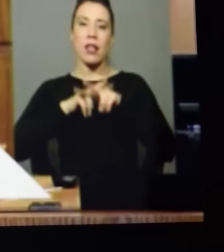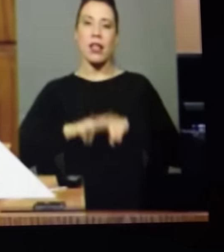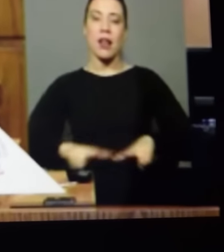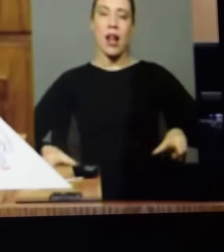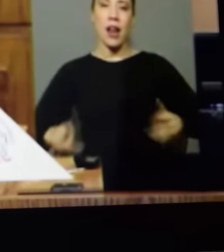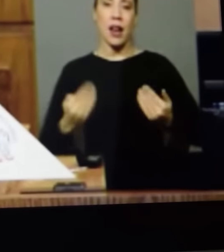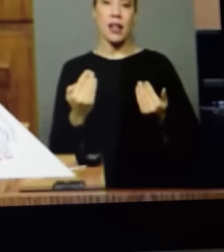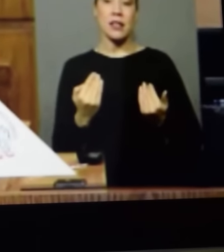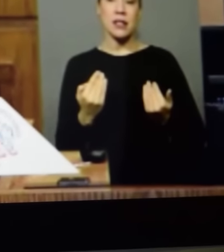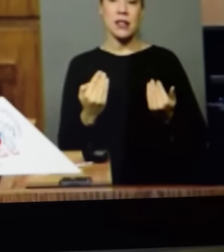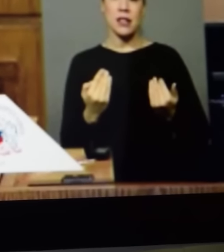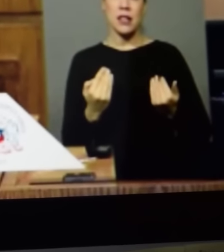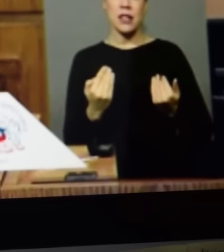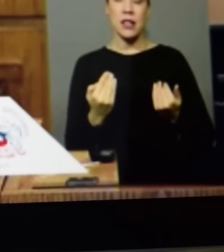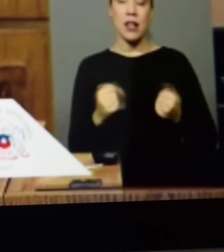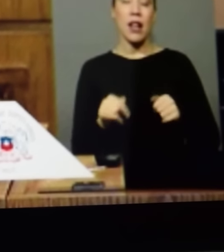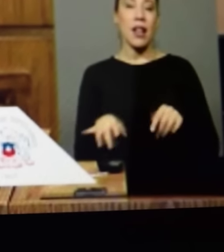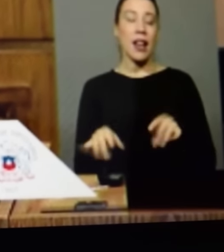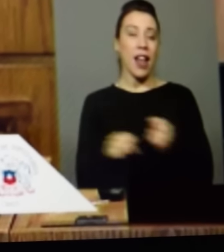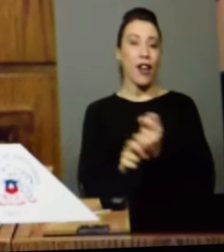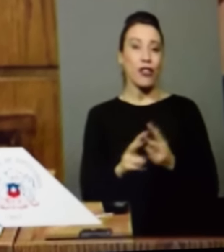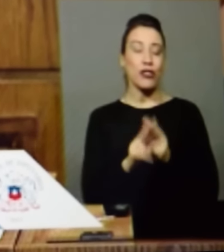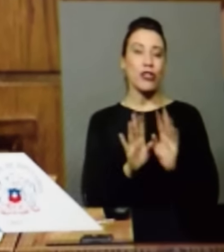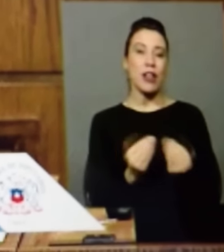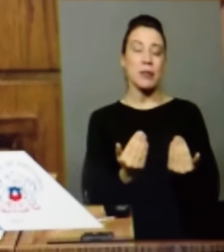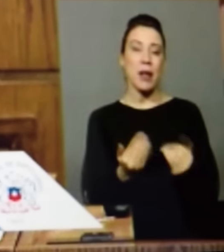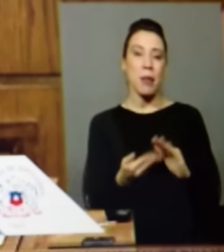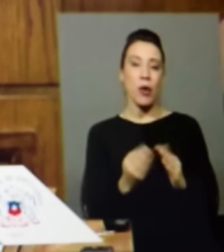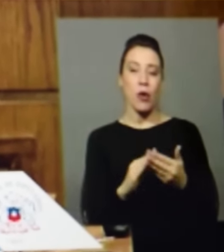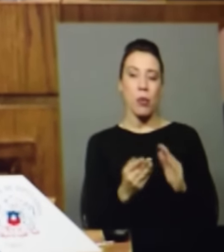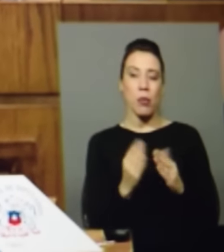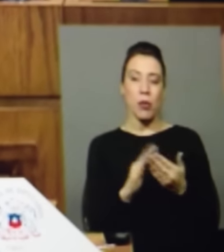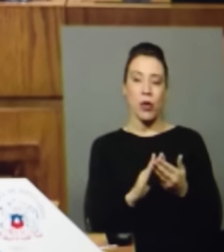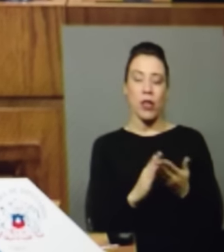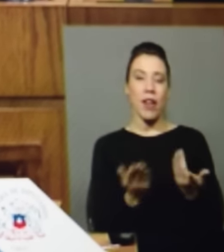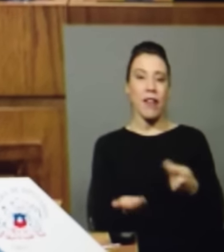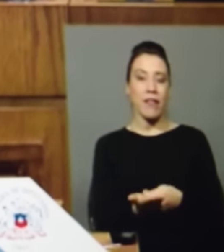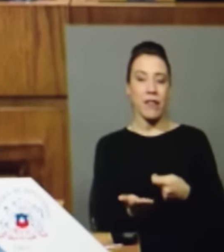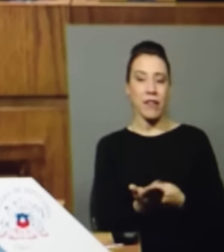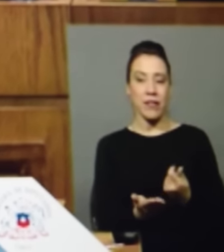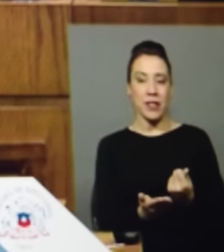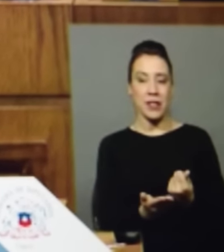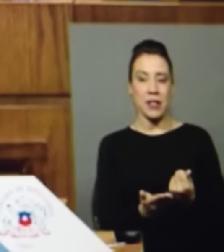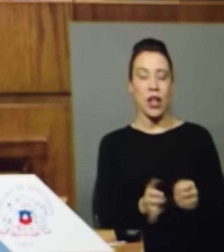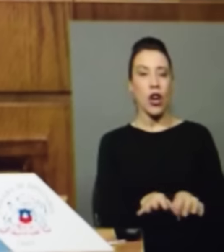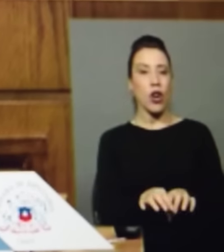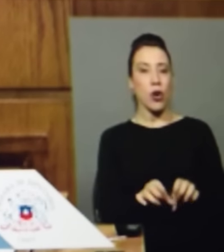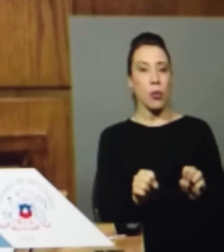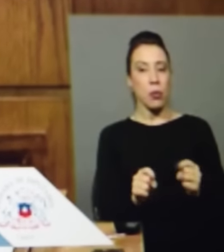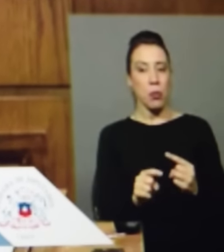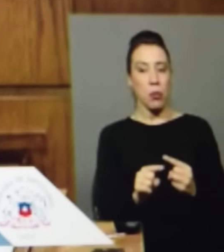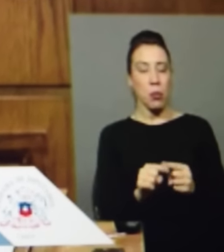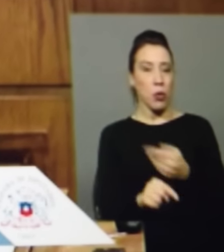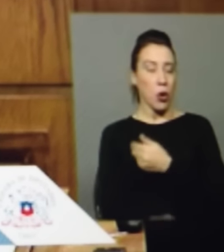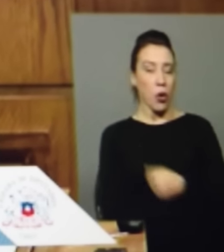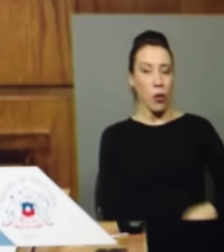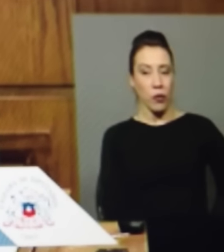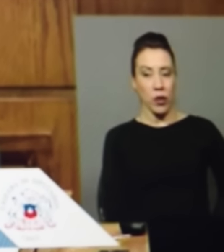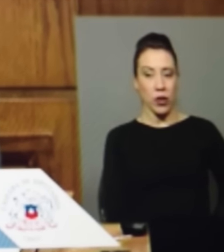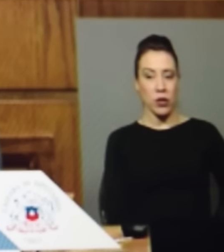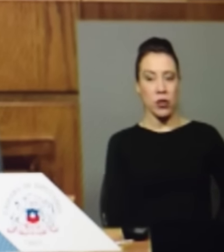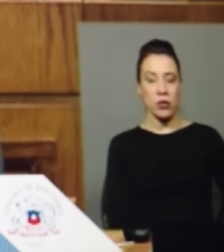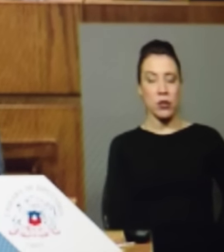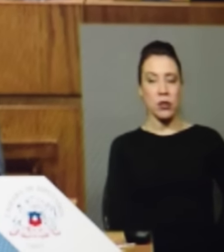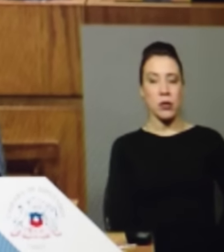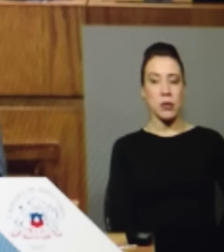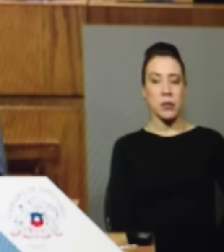tranquilidad necesaria que estas obras tan esperadas por la comunidad y que han sido financiadas y comprometidas por este gobierno,